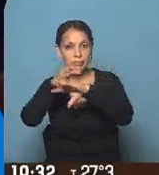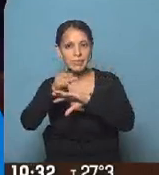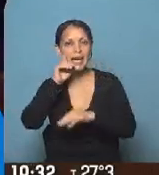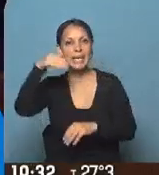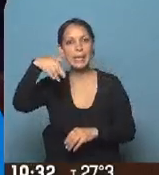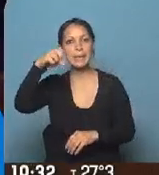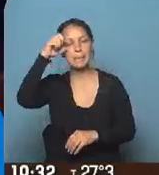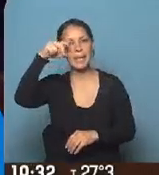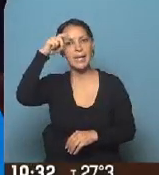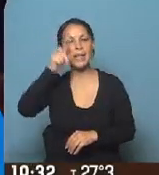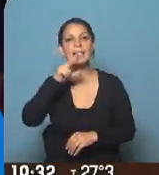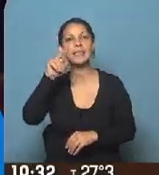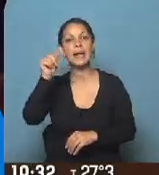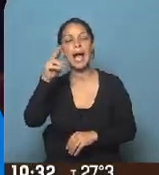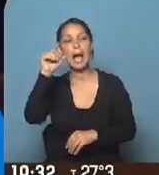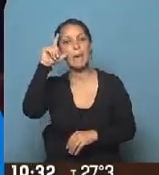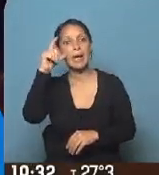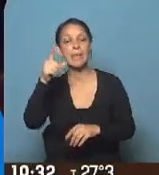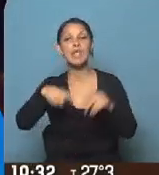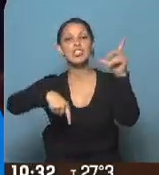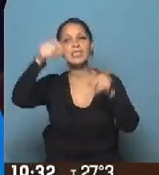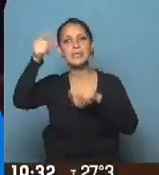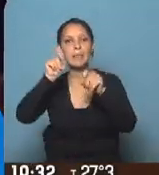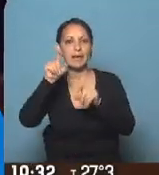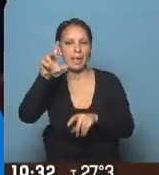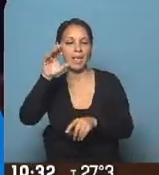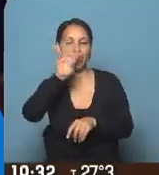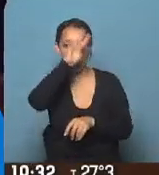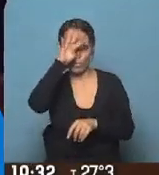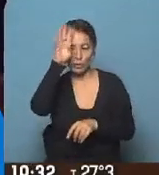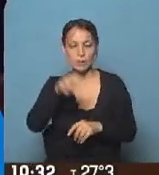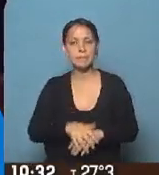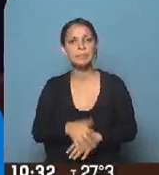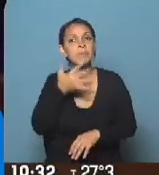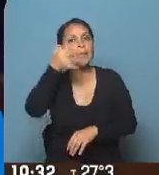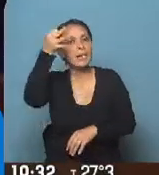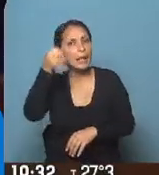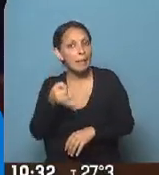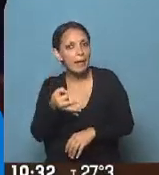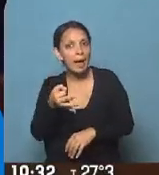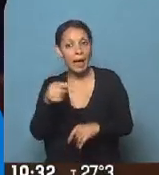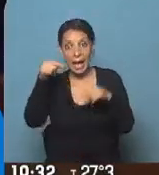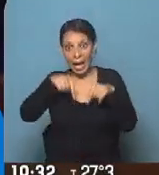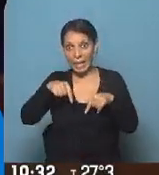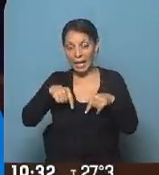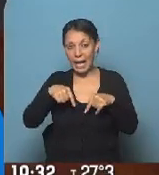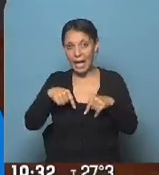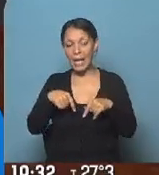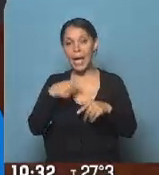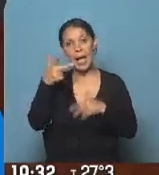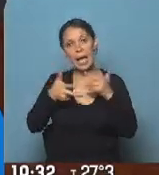en Formosa, en la selva formoseña. Y la verdad el país, acá estamos hablando de la